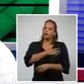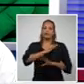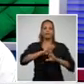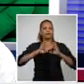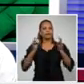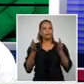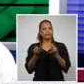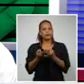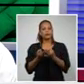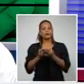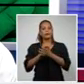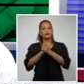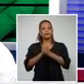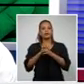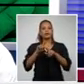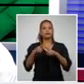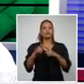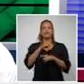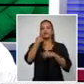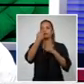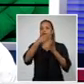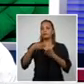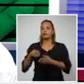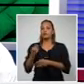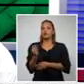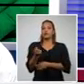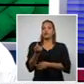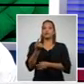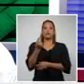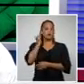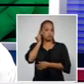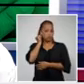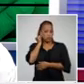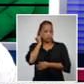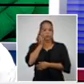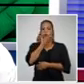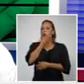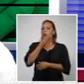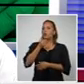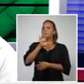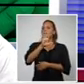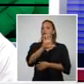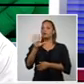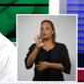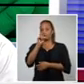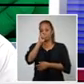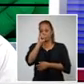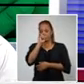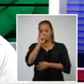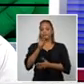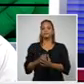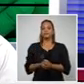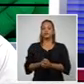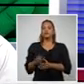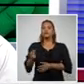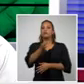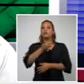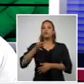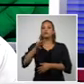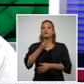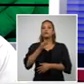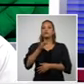por el fallecimiento de una señora joven, 55 años de edad, del municipio Unión de Reyes